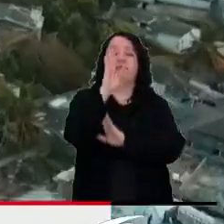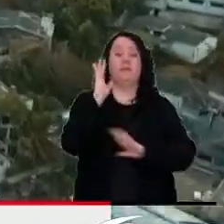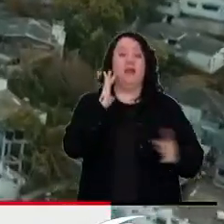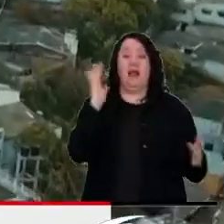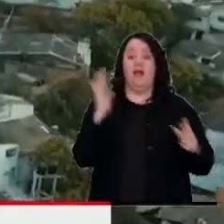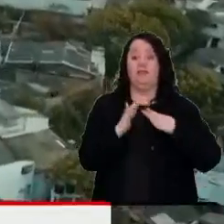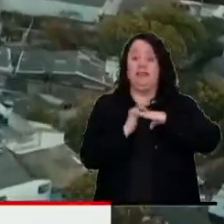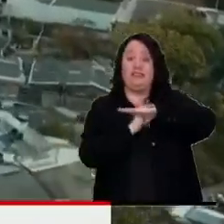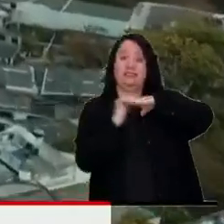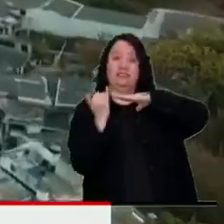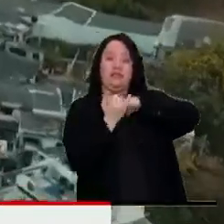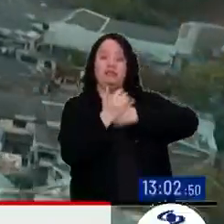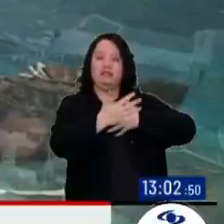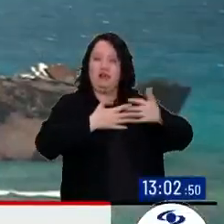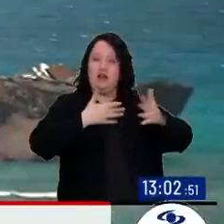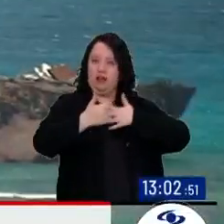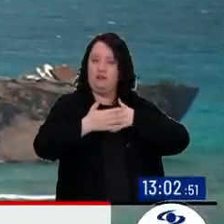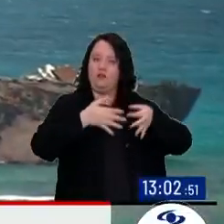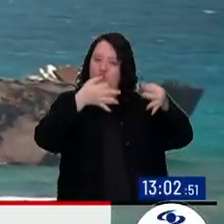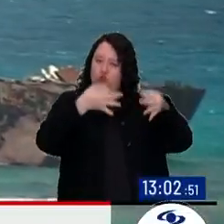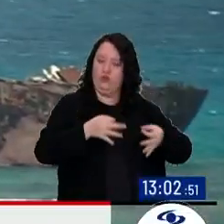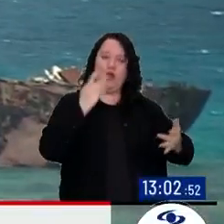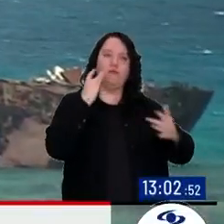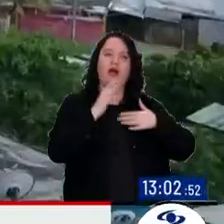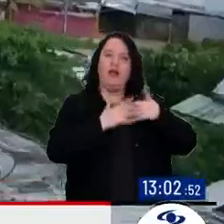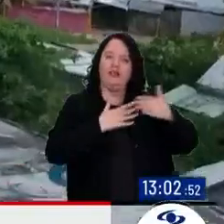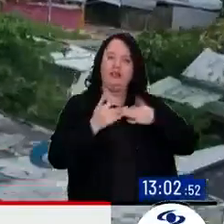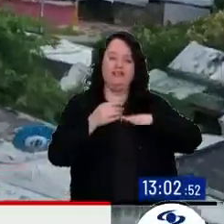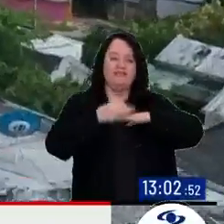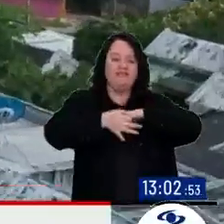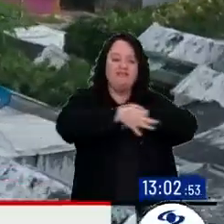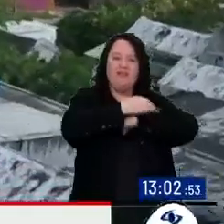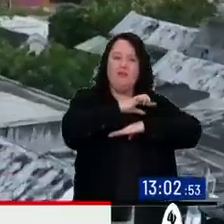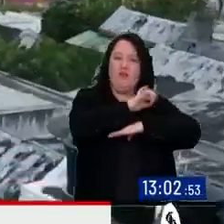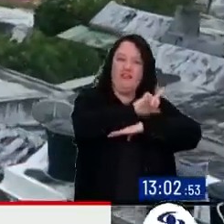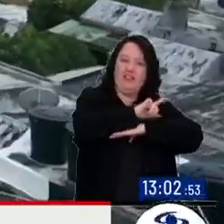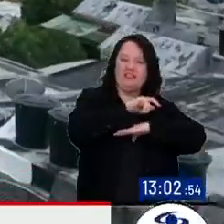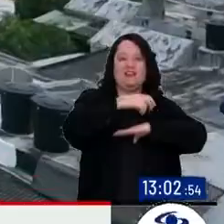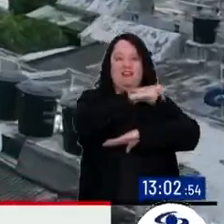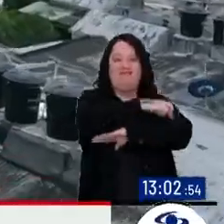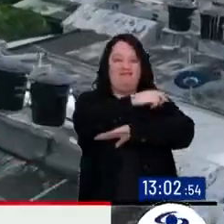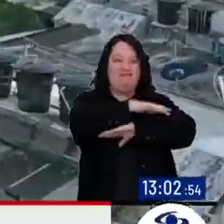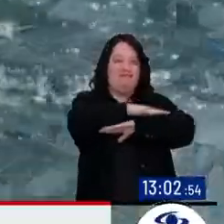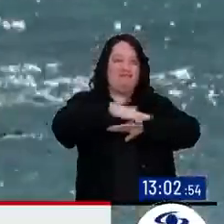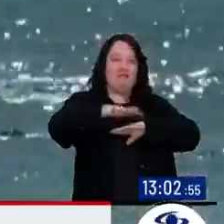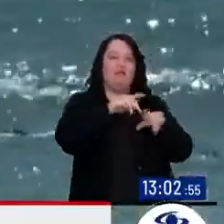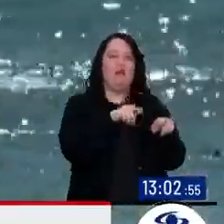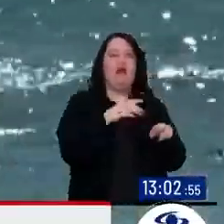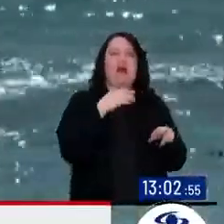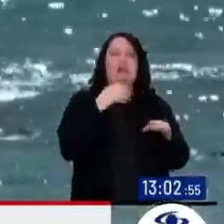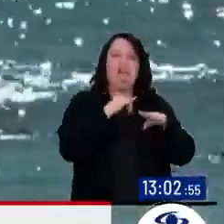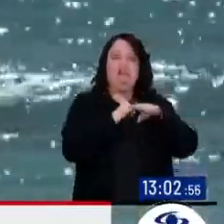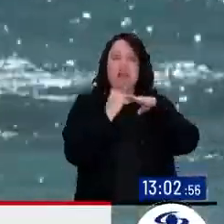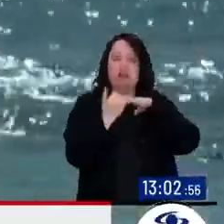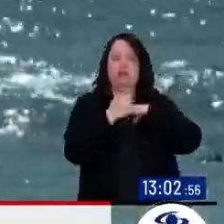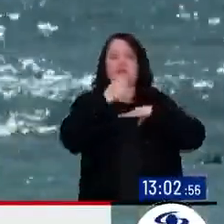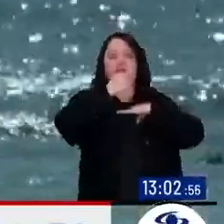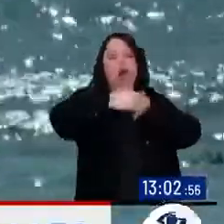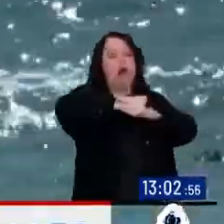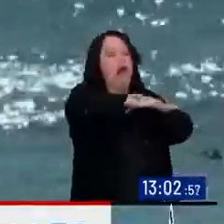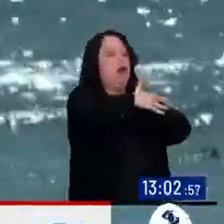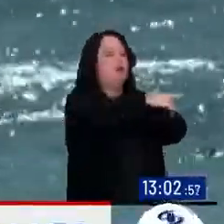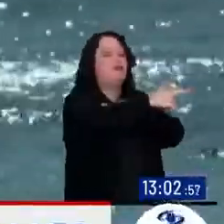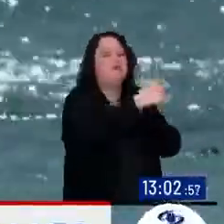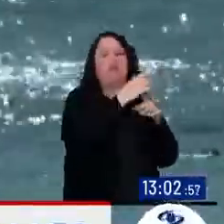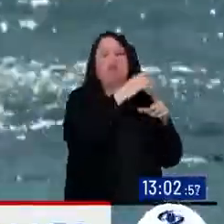del archipiélago de San Andrés, Providencia y Santa Catalina. Gracias a San Andrés, Colombia tiene fronteras marítimas con